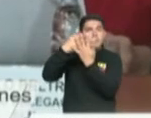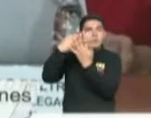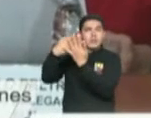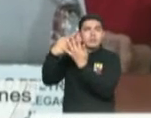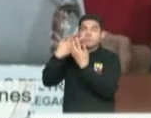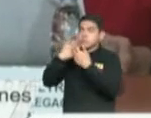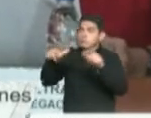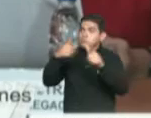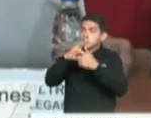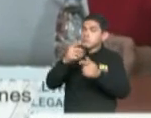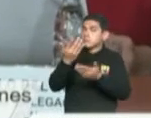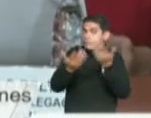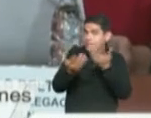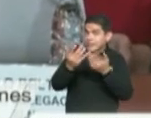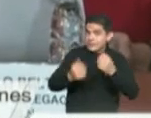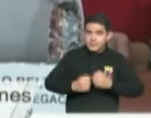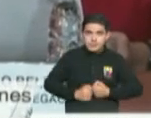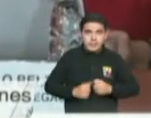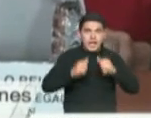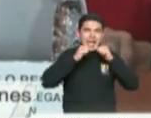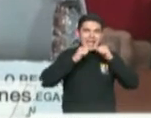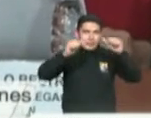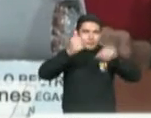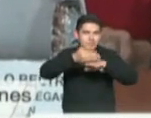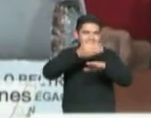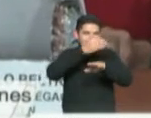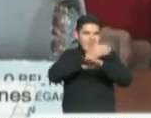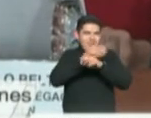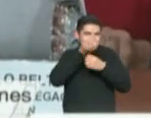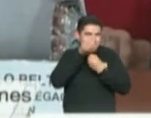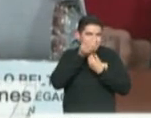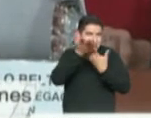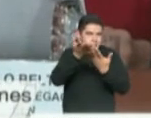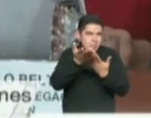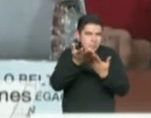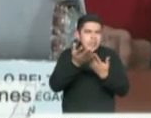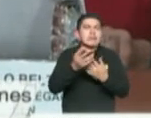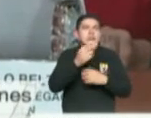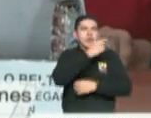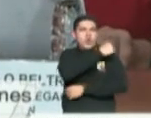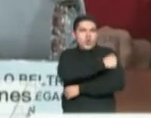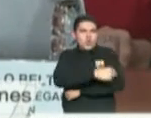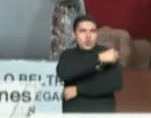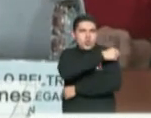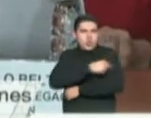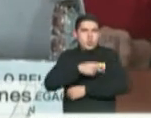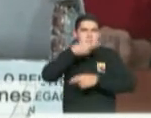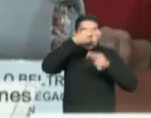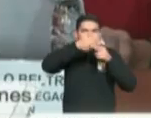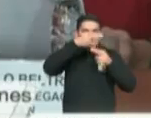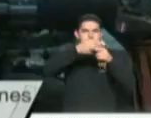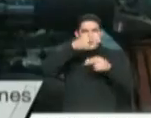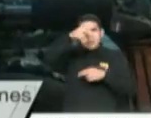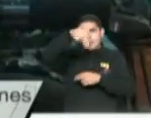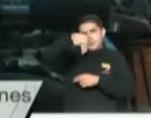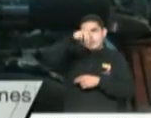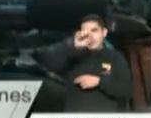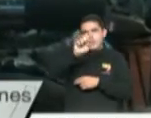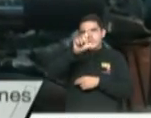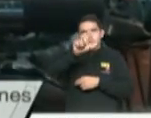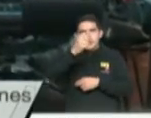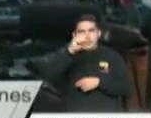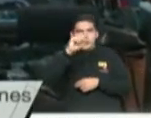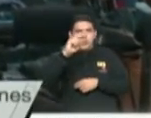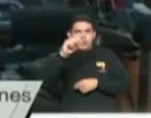horas antes del anuncio el ln entregó al comité internacional de la cruz roja a un hombre identificado como nelson alarcón a quien